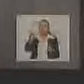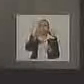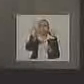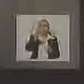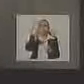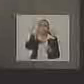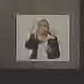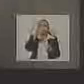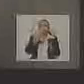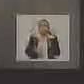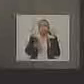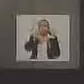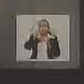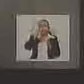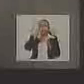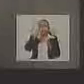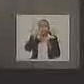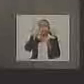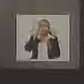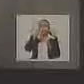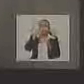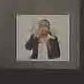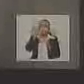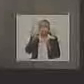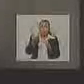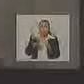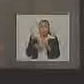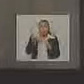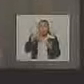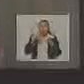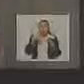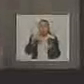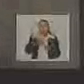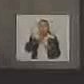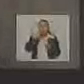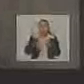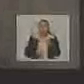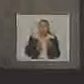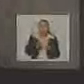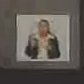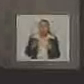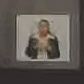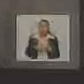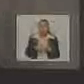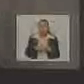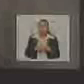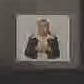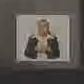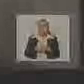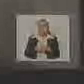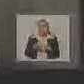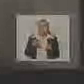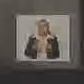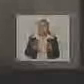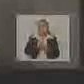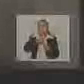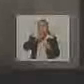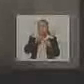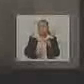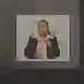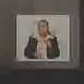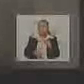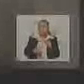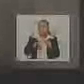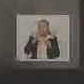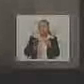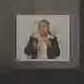segundos quieren hacer uso de ellos. Bueno, pues para cerrar la discusión sobre este tercer tema, desarrollo social, cada